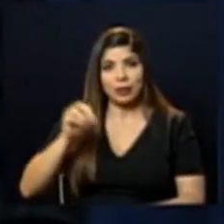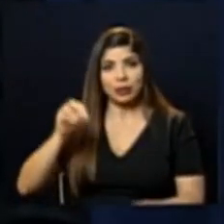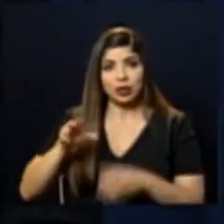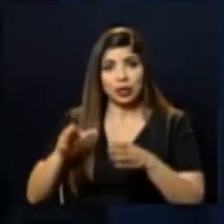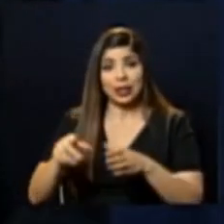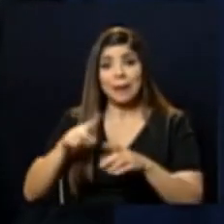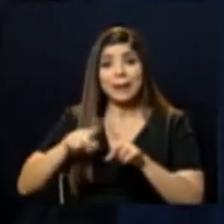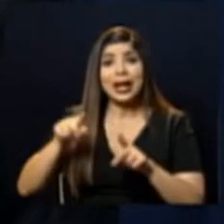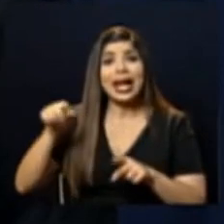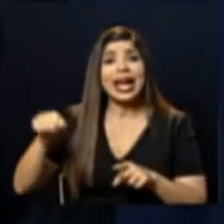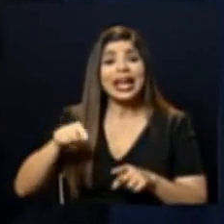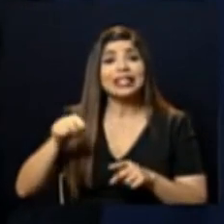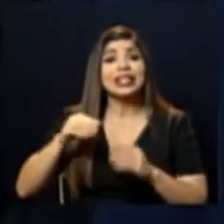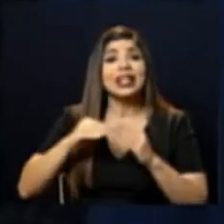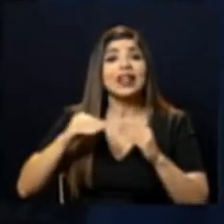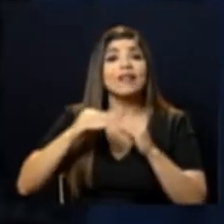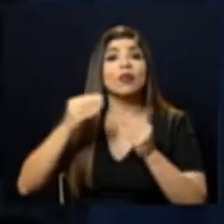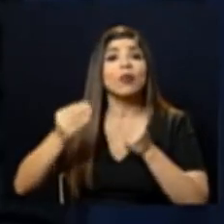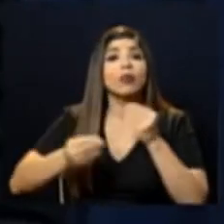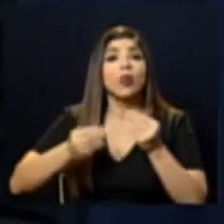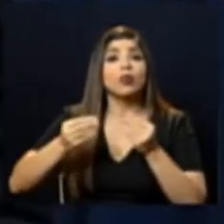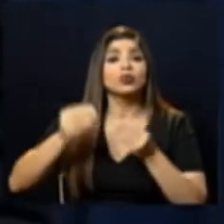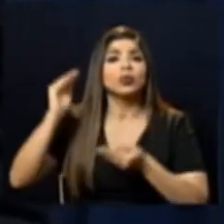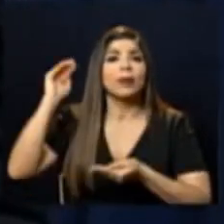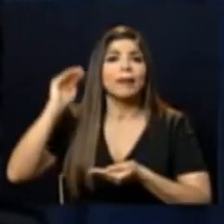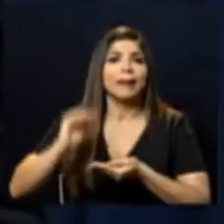los menores niveles de productividad.